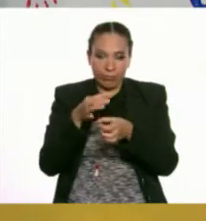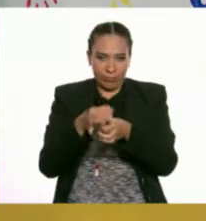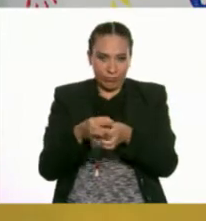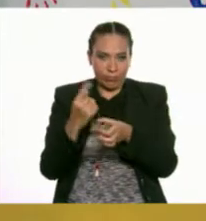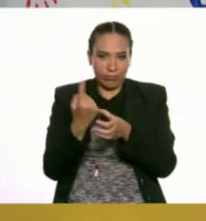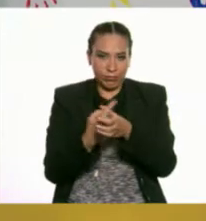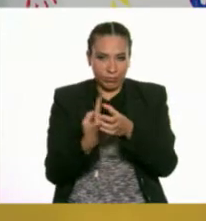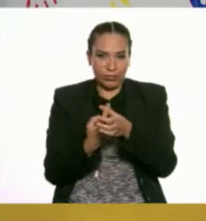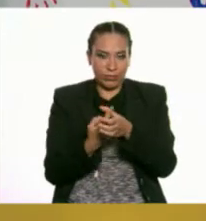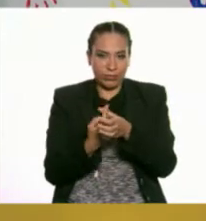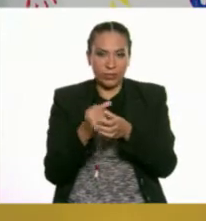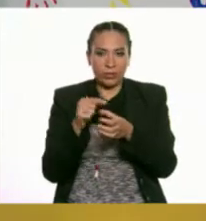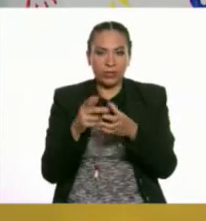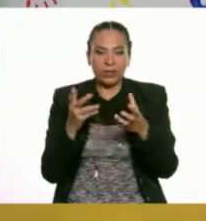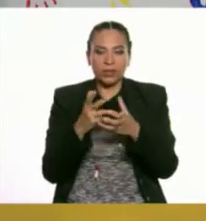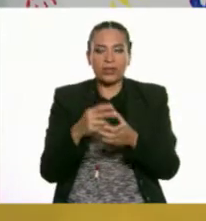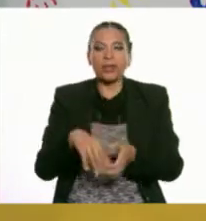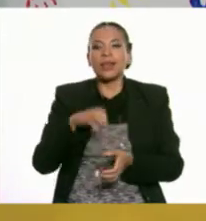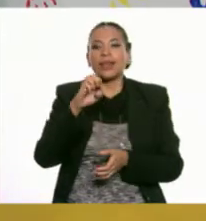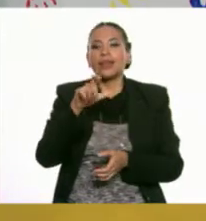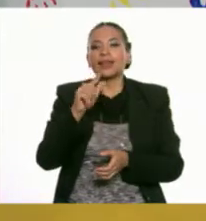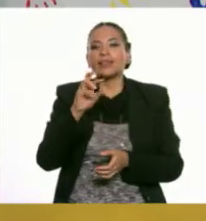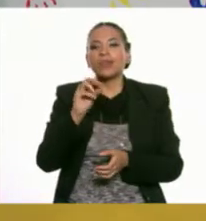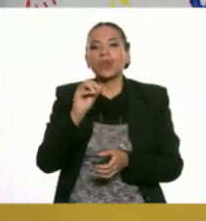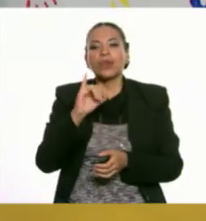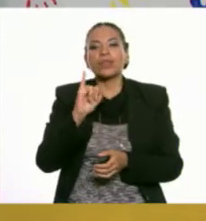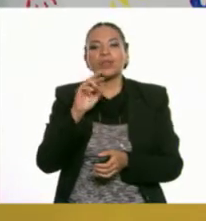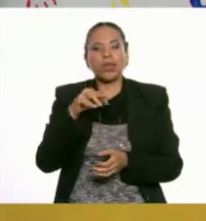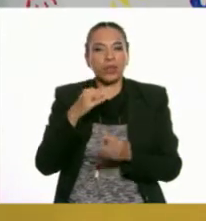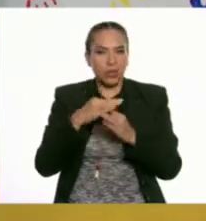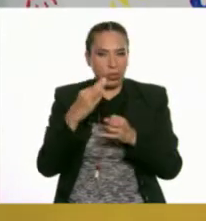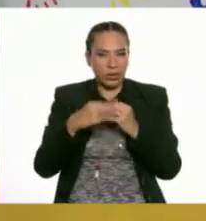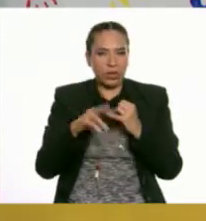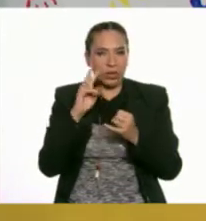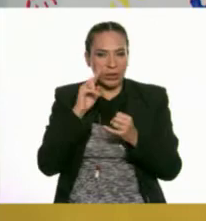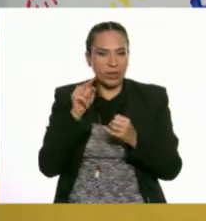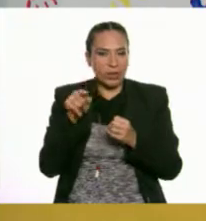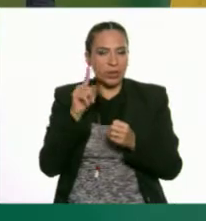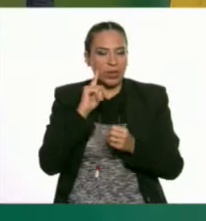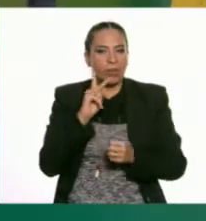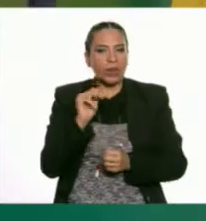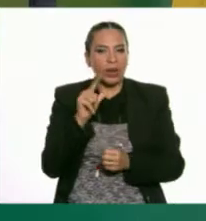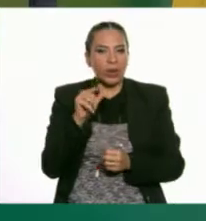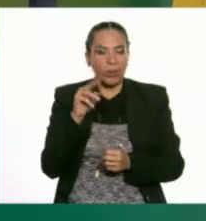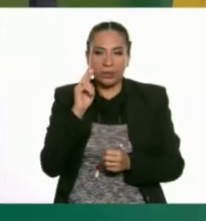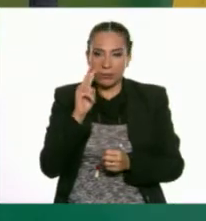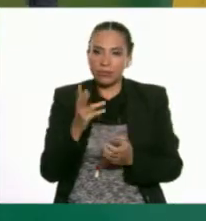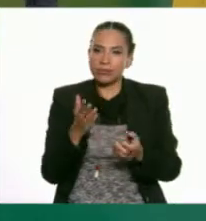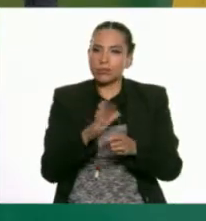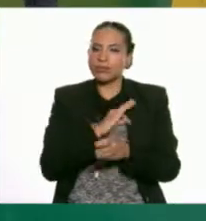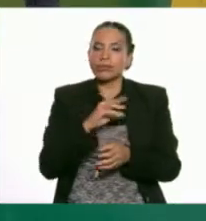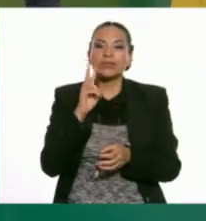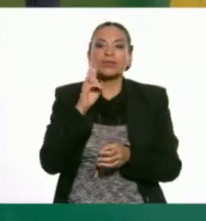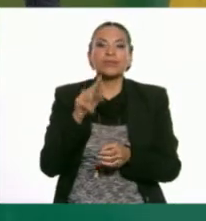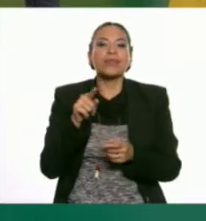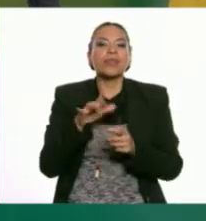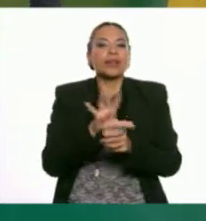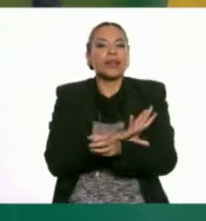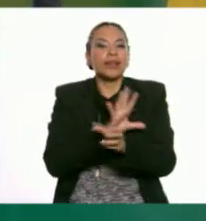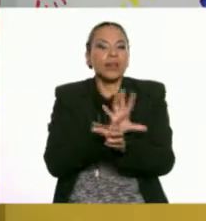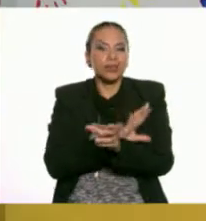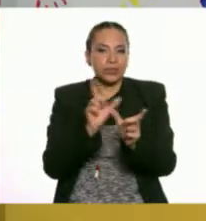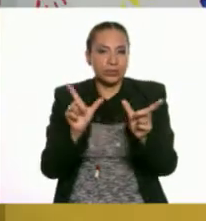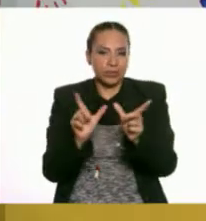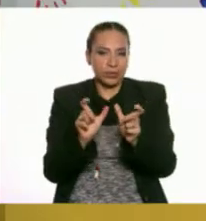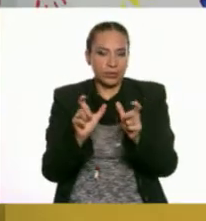movimiento giratorio lo genera un electroimán, como el último que nos enseñó Paloma. Es verdad. Entonces podemos ver que los electroimanes,